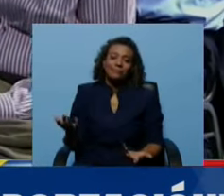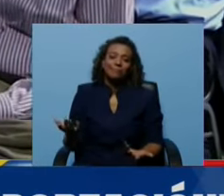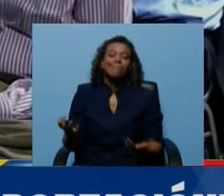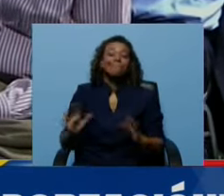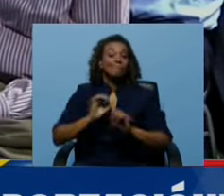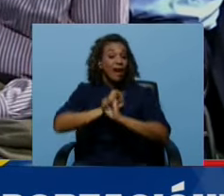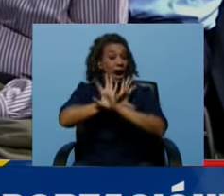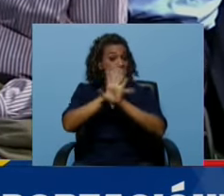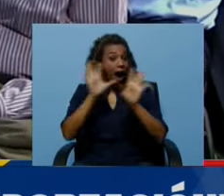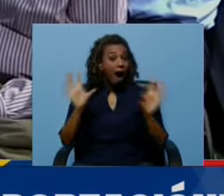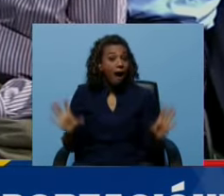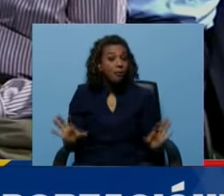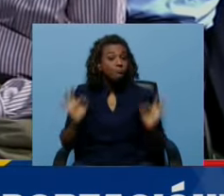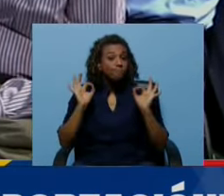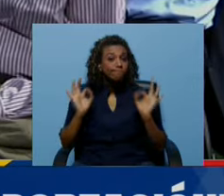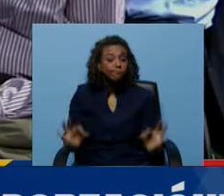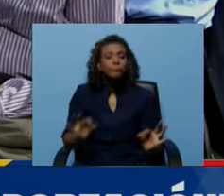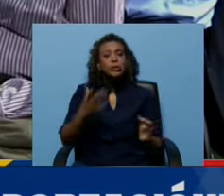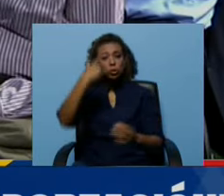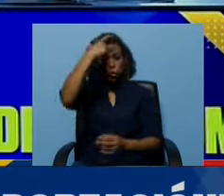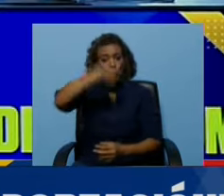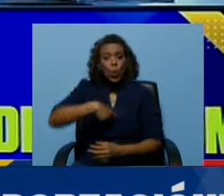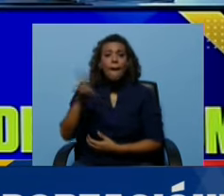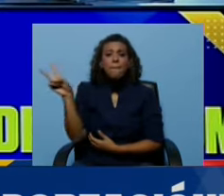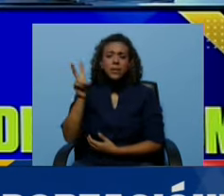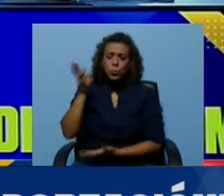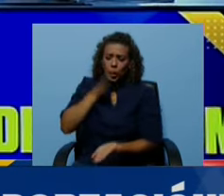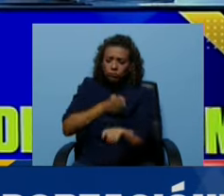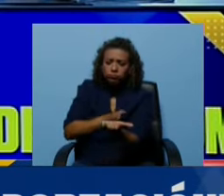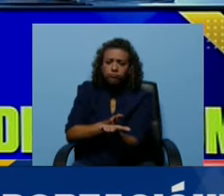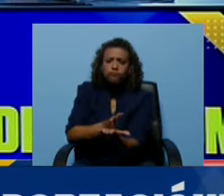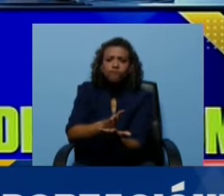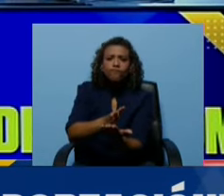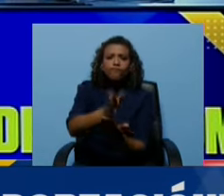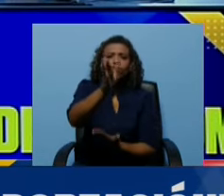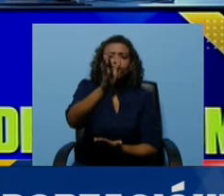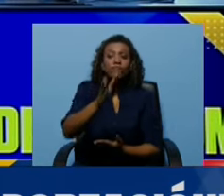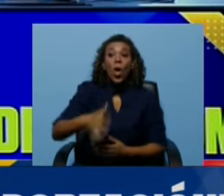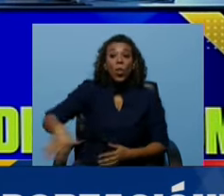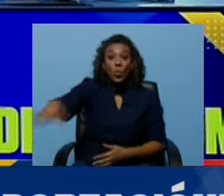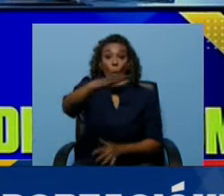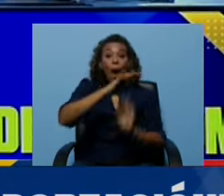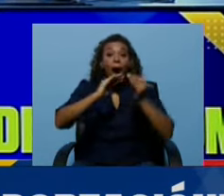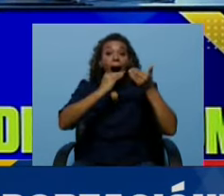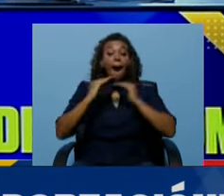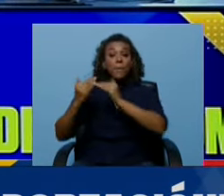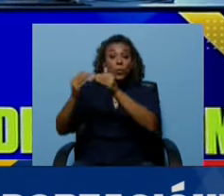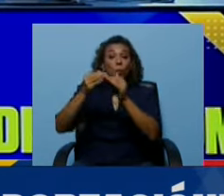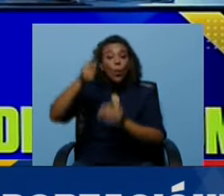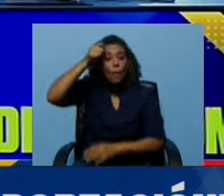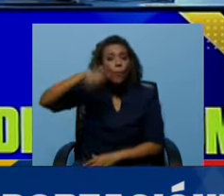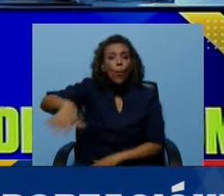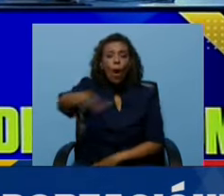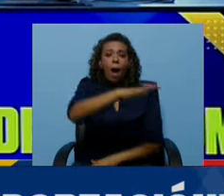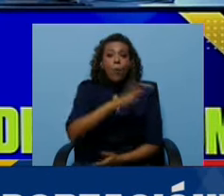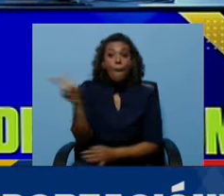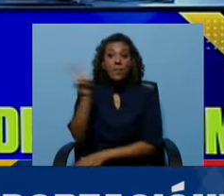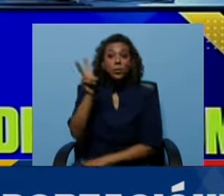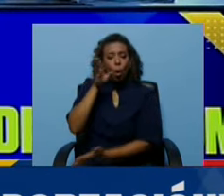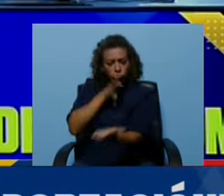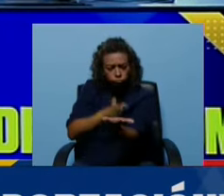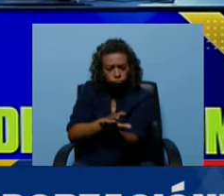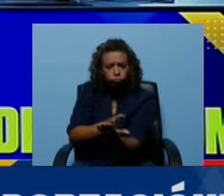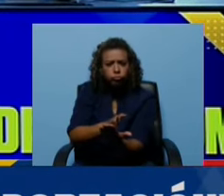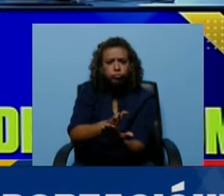que estamos del lado correcto de la historia. Estamos en el camino correcto. Hemos